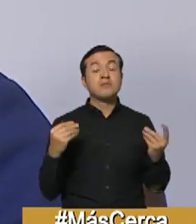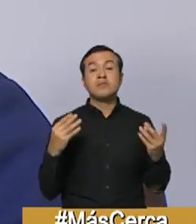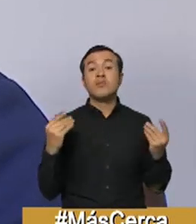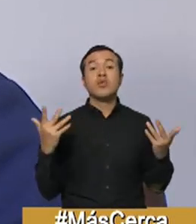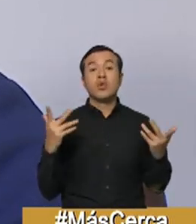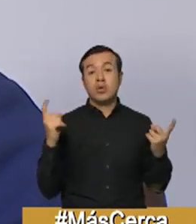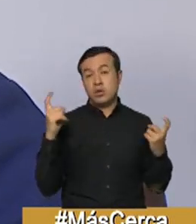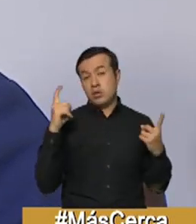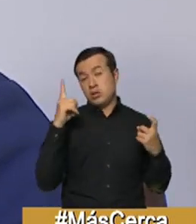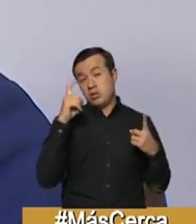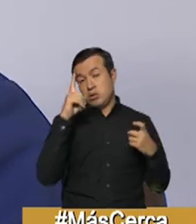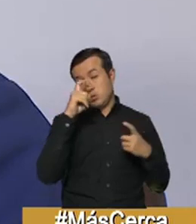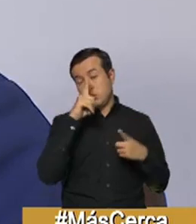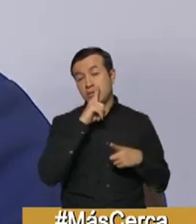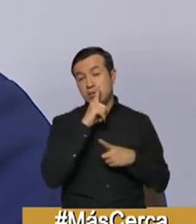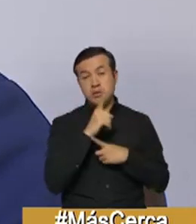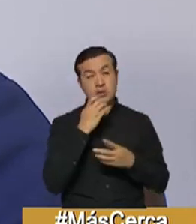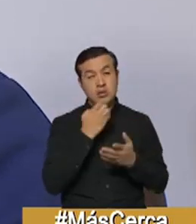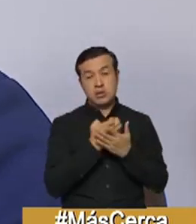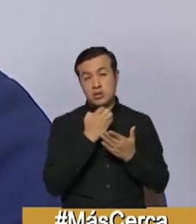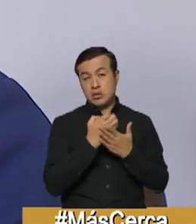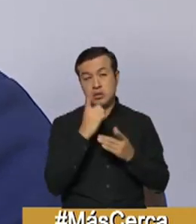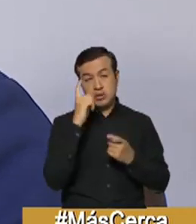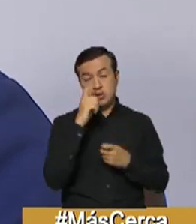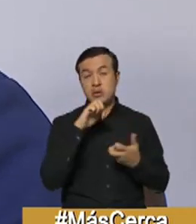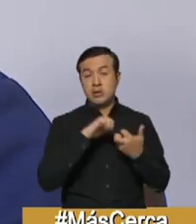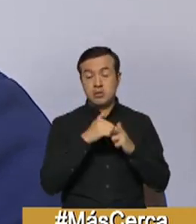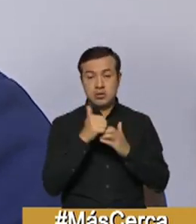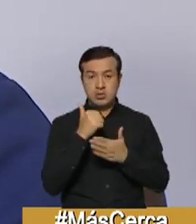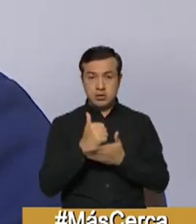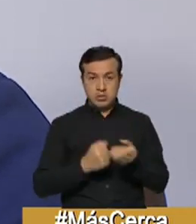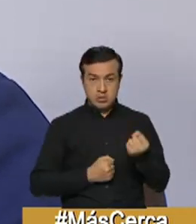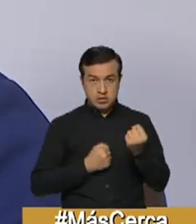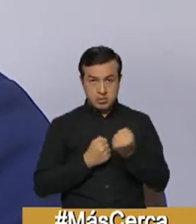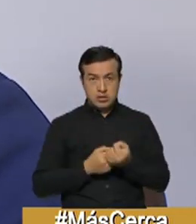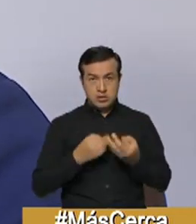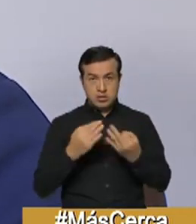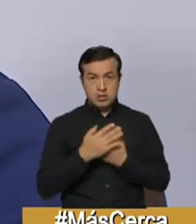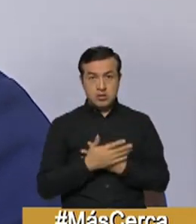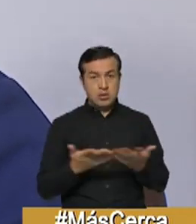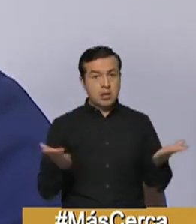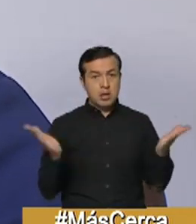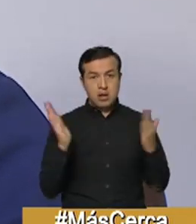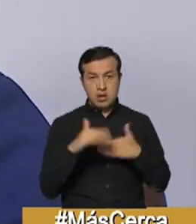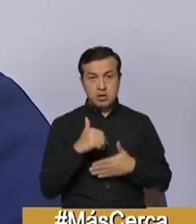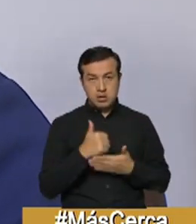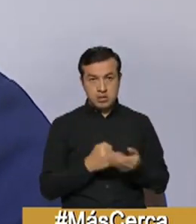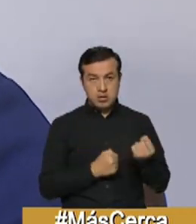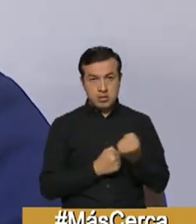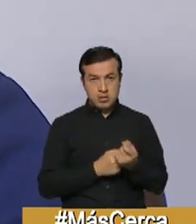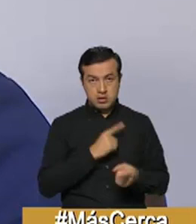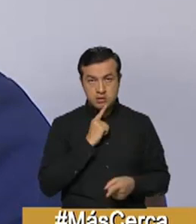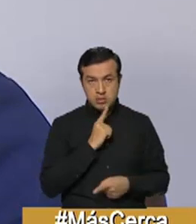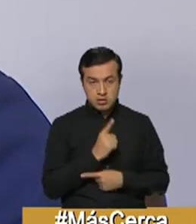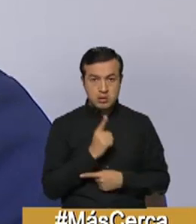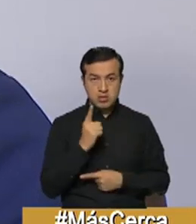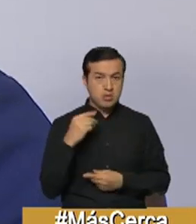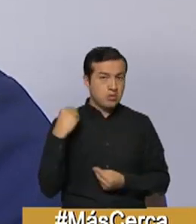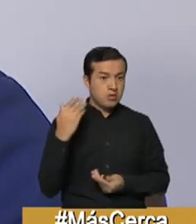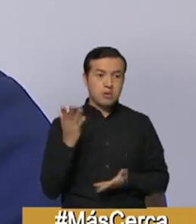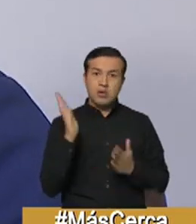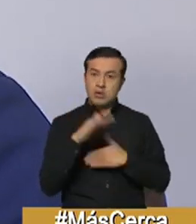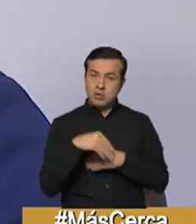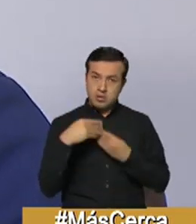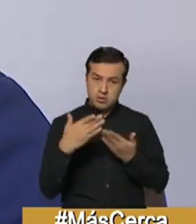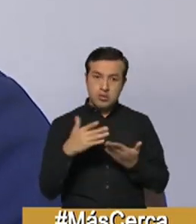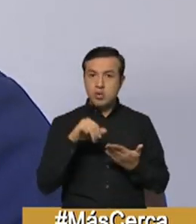extremadamente difíciles, por la parte económica digo, se les ayuda incluso gratuitamente, es lo que hemos hecho con Giovanni y